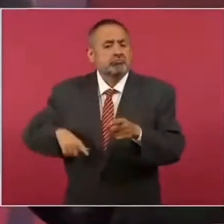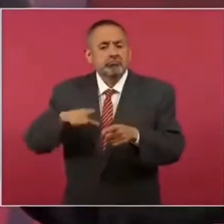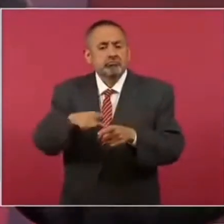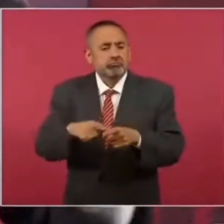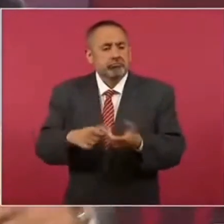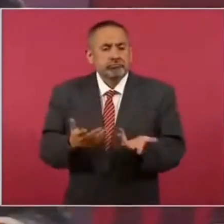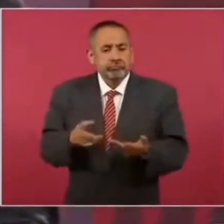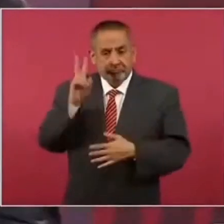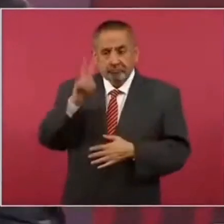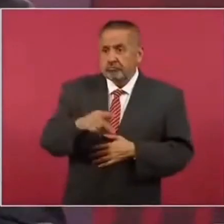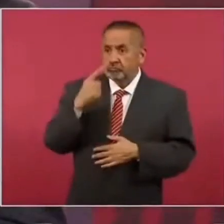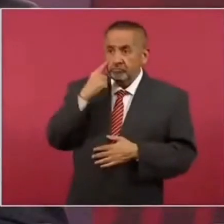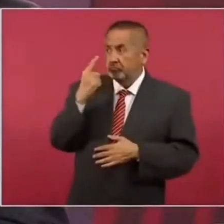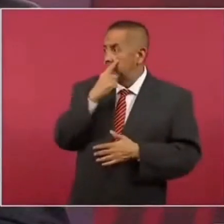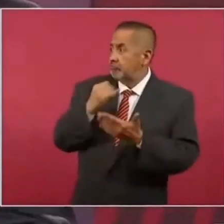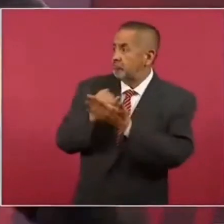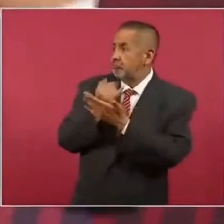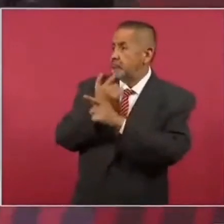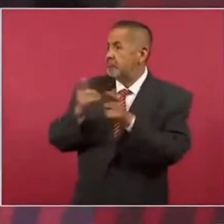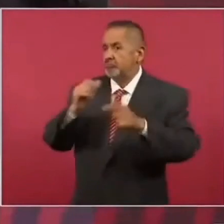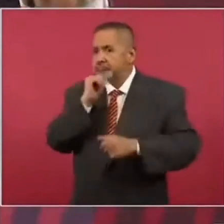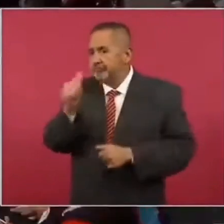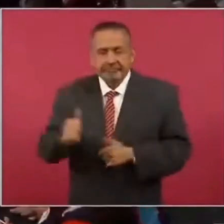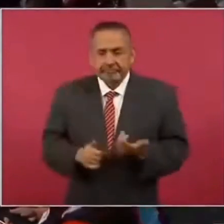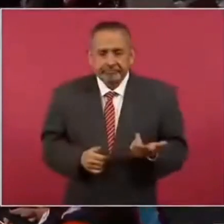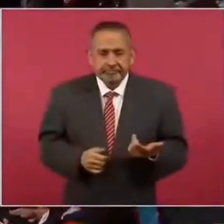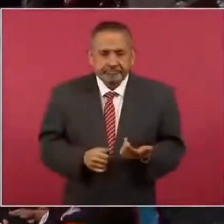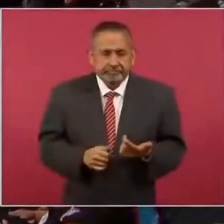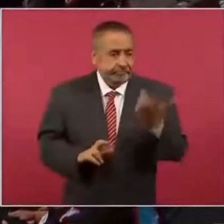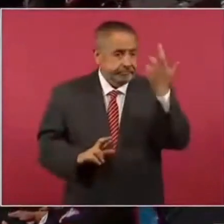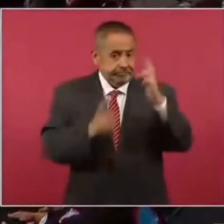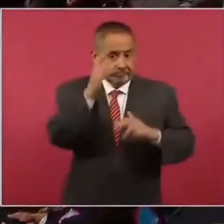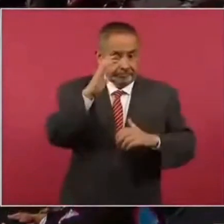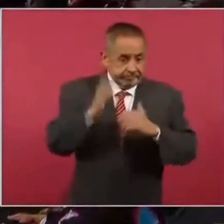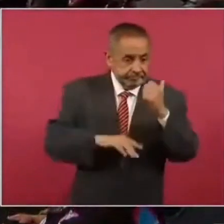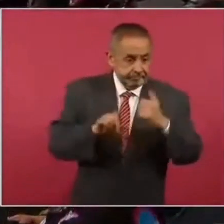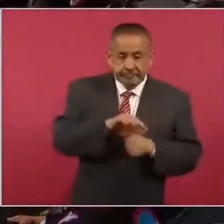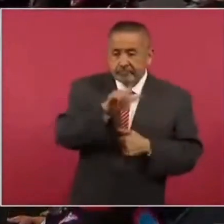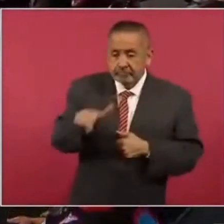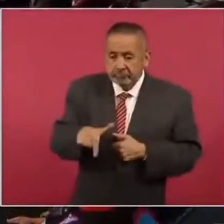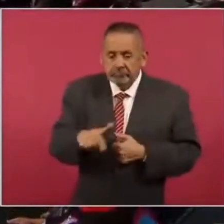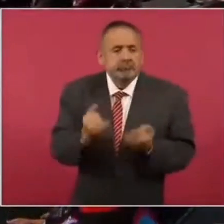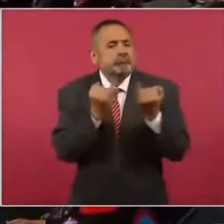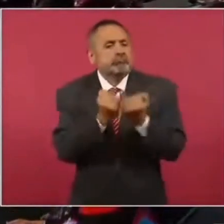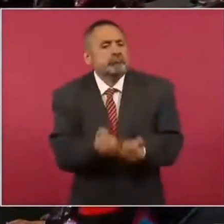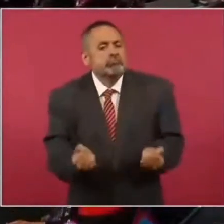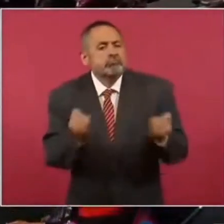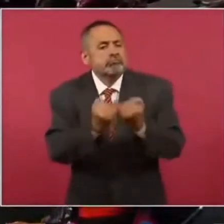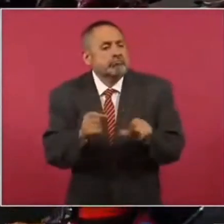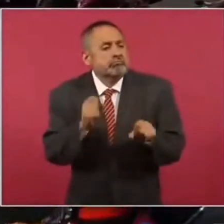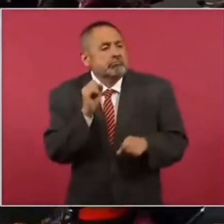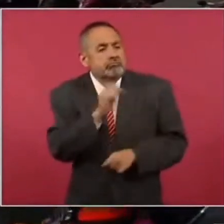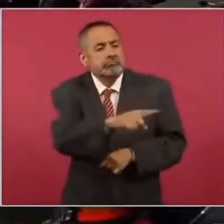porque no hay democracia después de la revolución. Siguen las mismas prácticas.